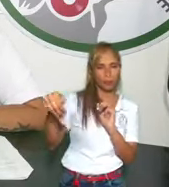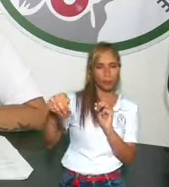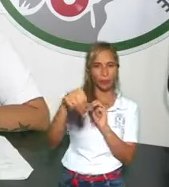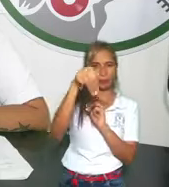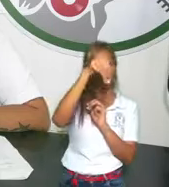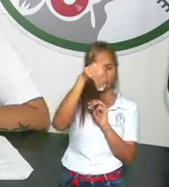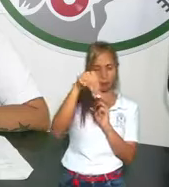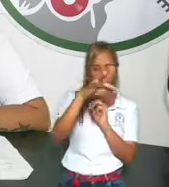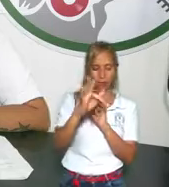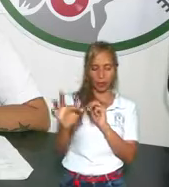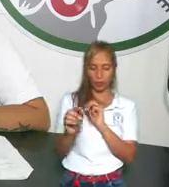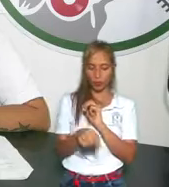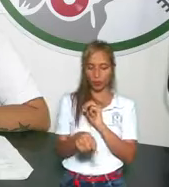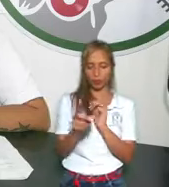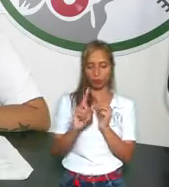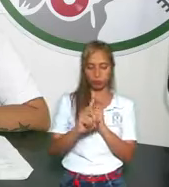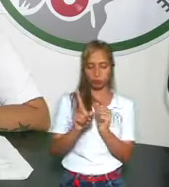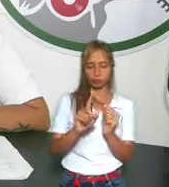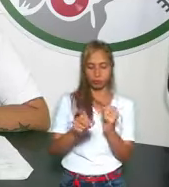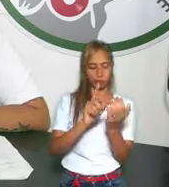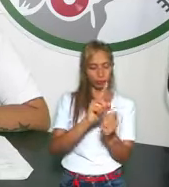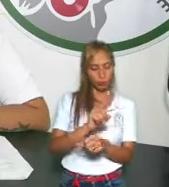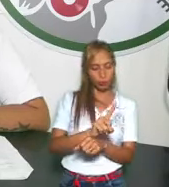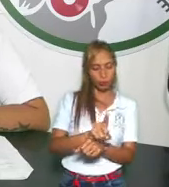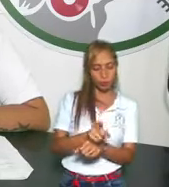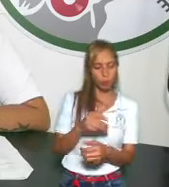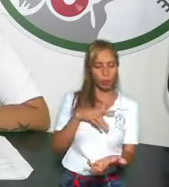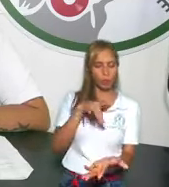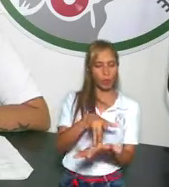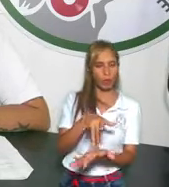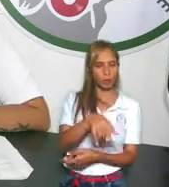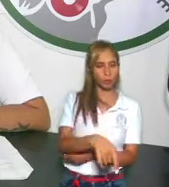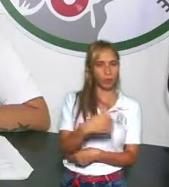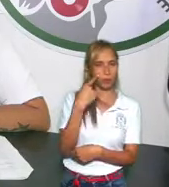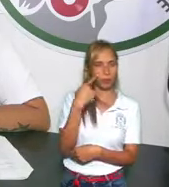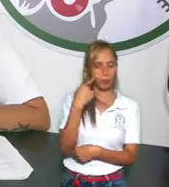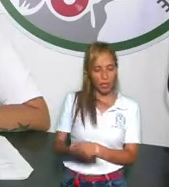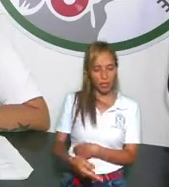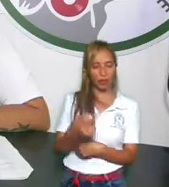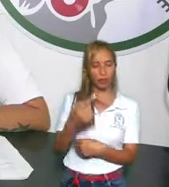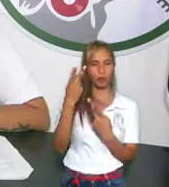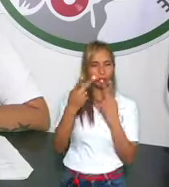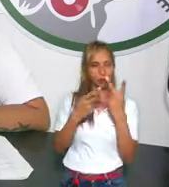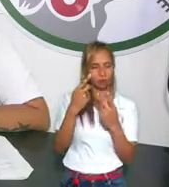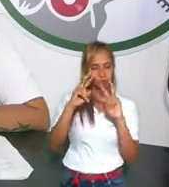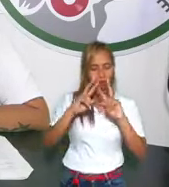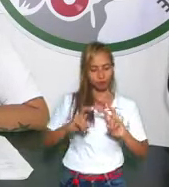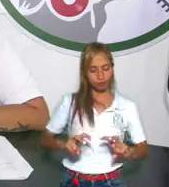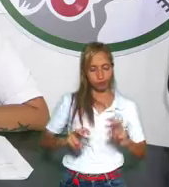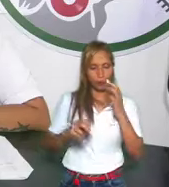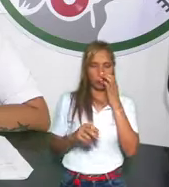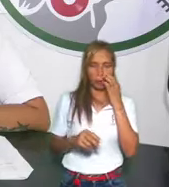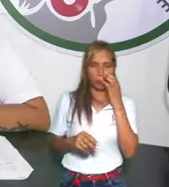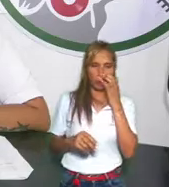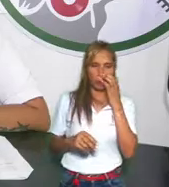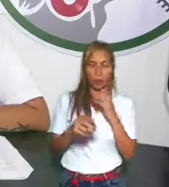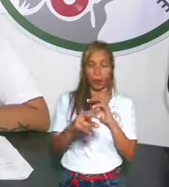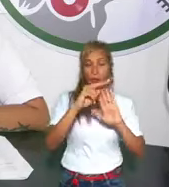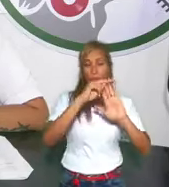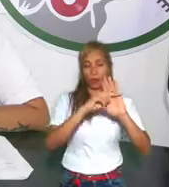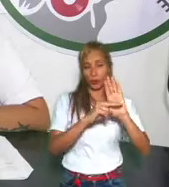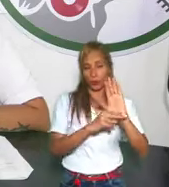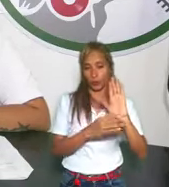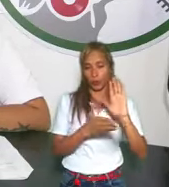los visitamos. Vamos, revisamos. De hecho, como lo decía la compañera, la norma es muy clara en que cuando